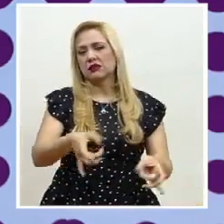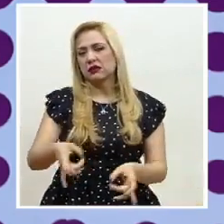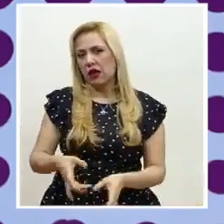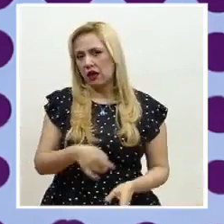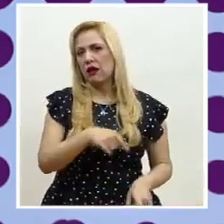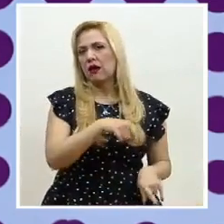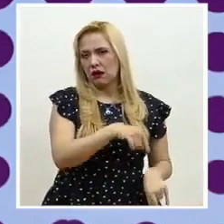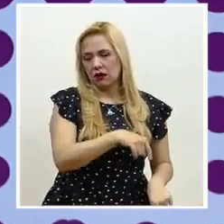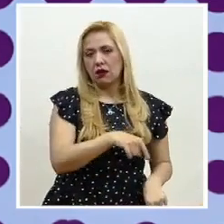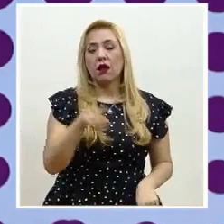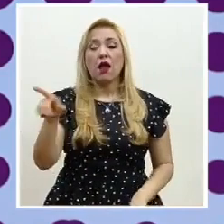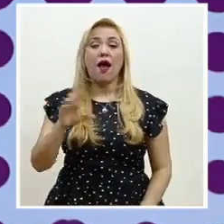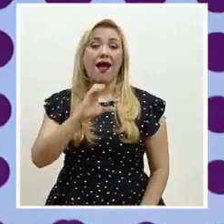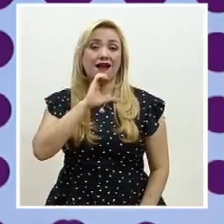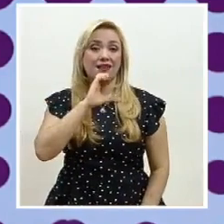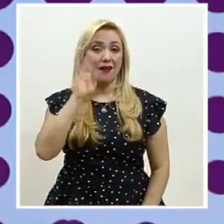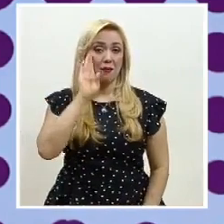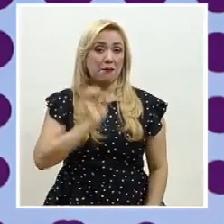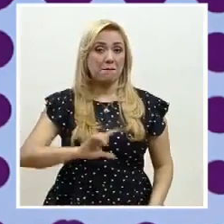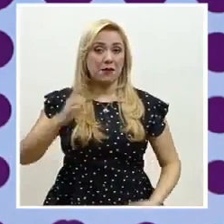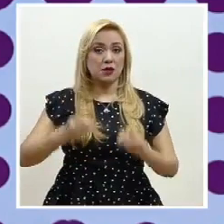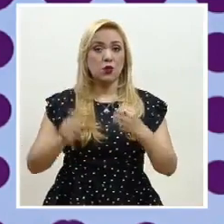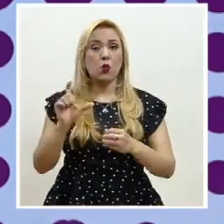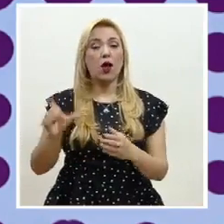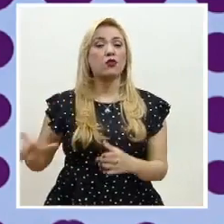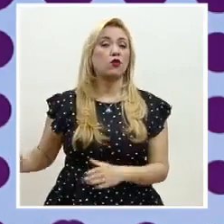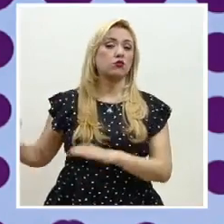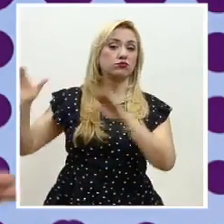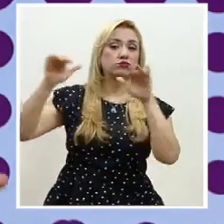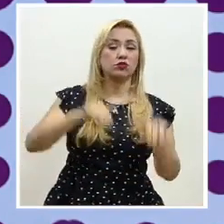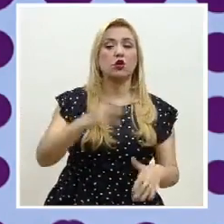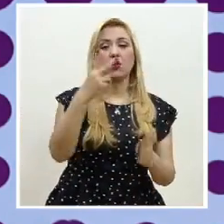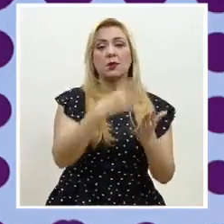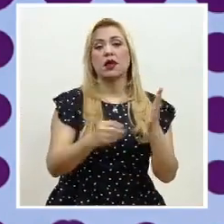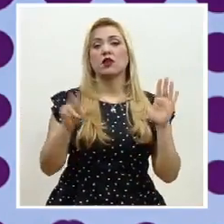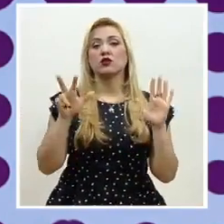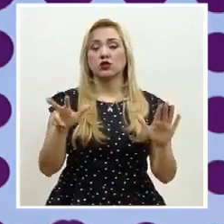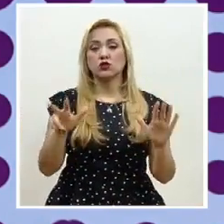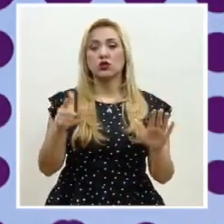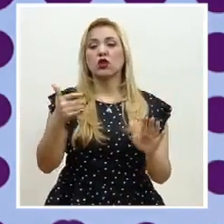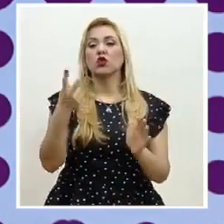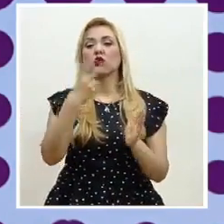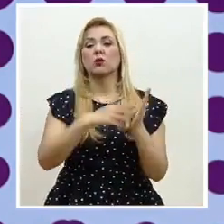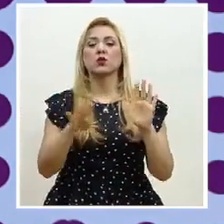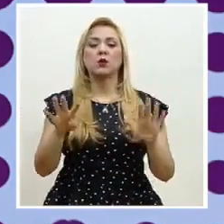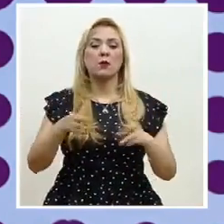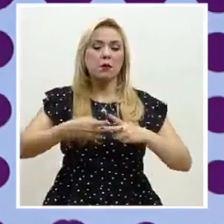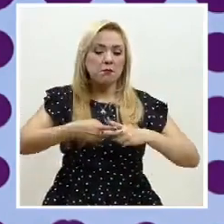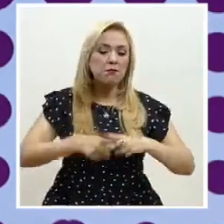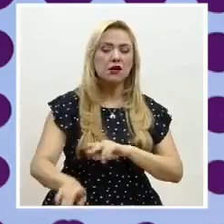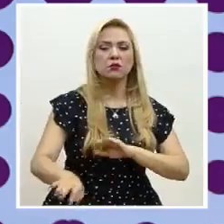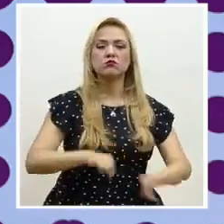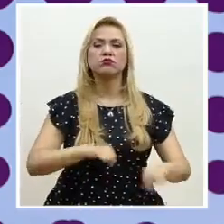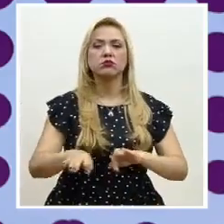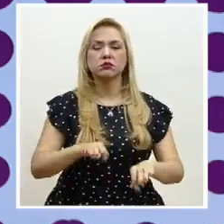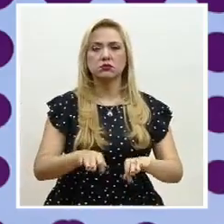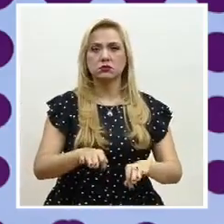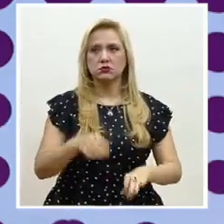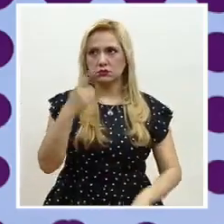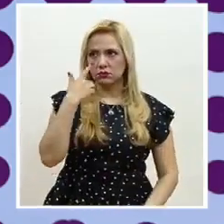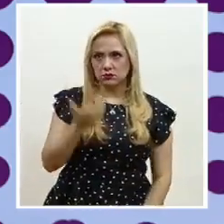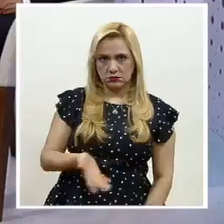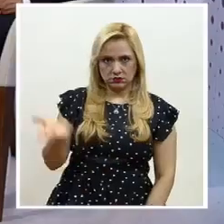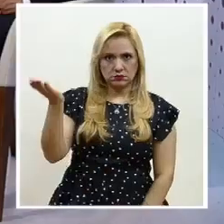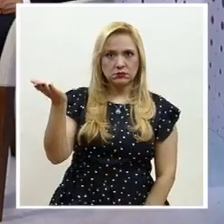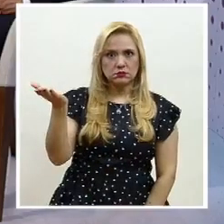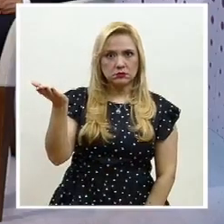Alcántara cuando tomó, digamos, posesión en el 2018 y asume las funciones en el 2019. Estamos acotados a 2/3 partes,